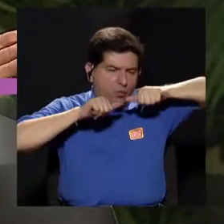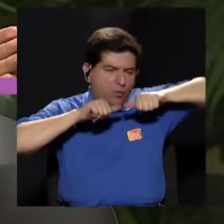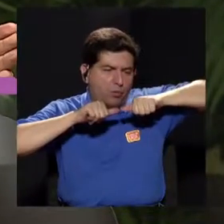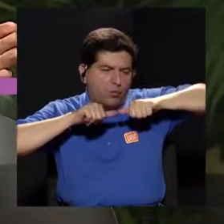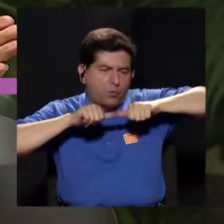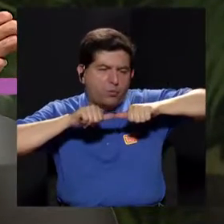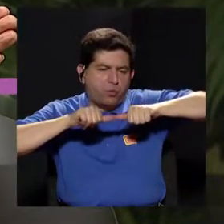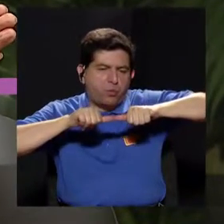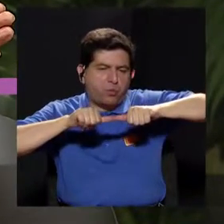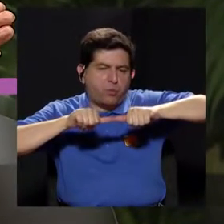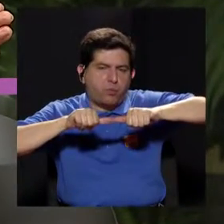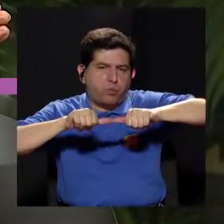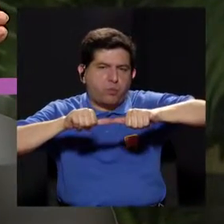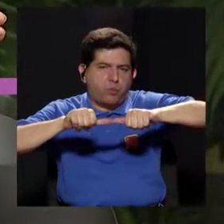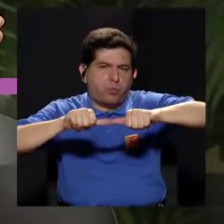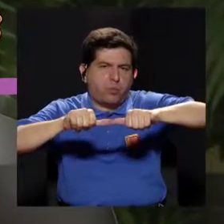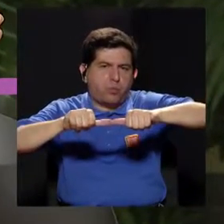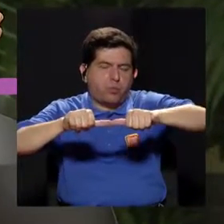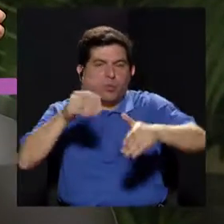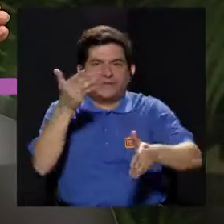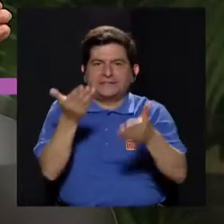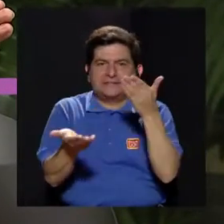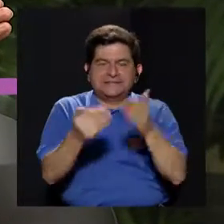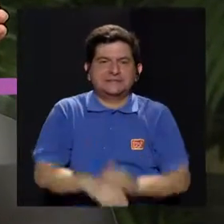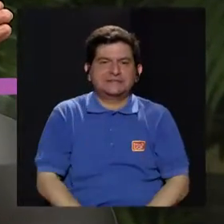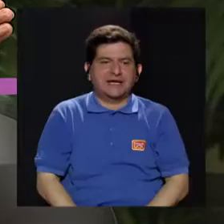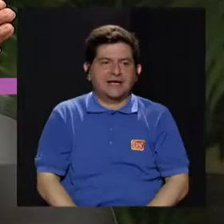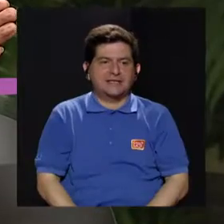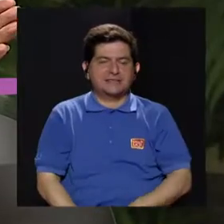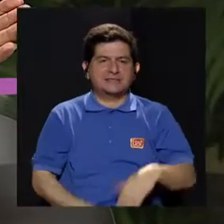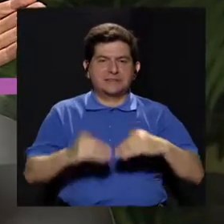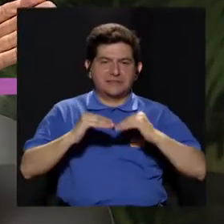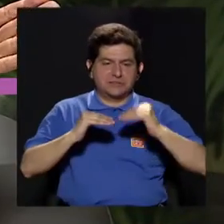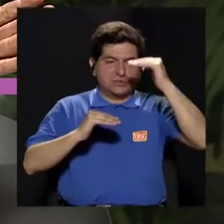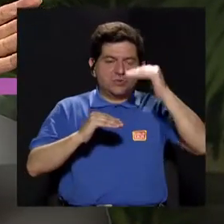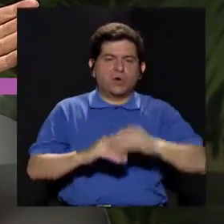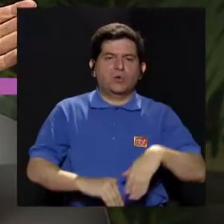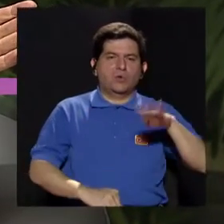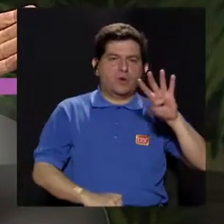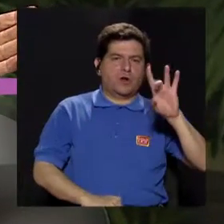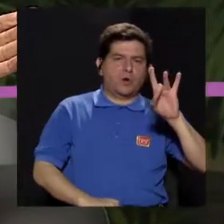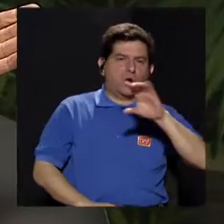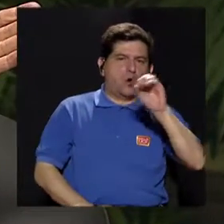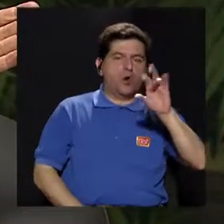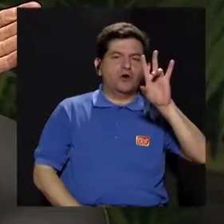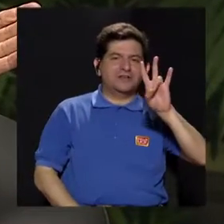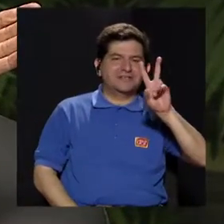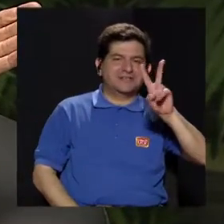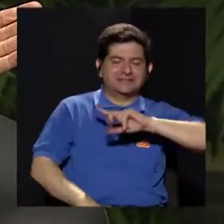prolongada, que se prolonga más de 48, 72 horas,